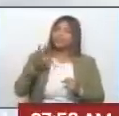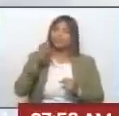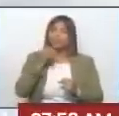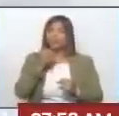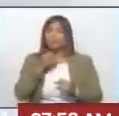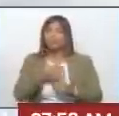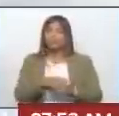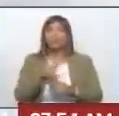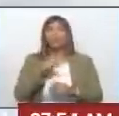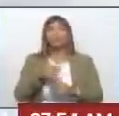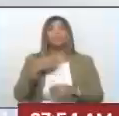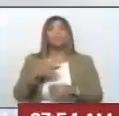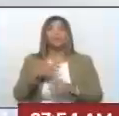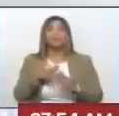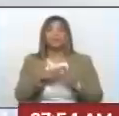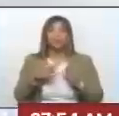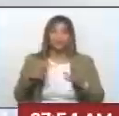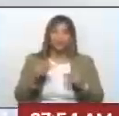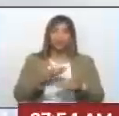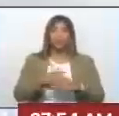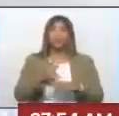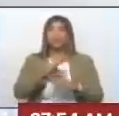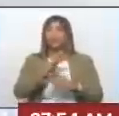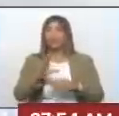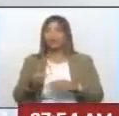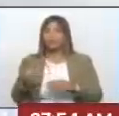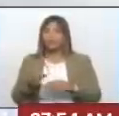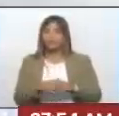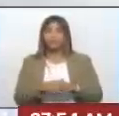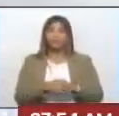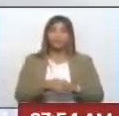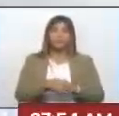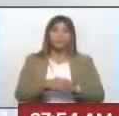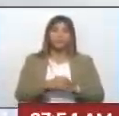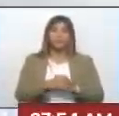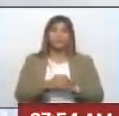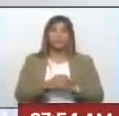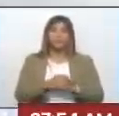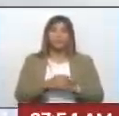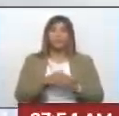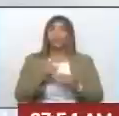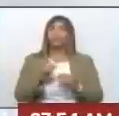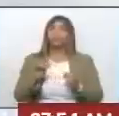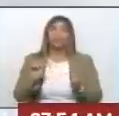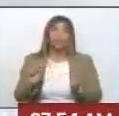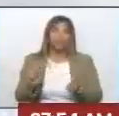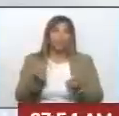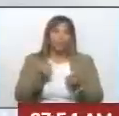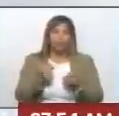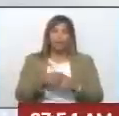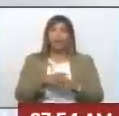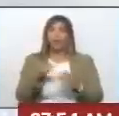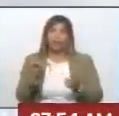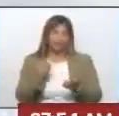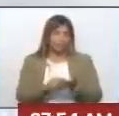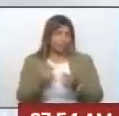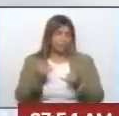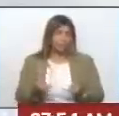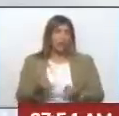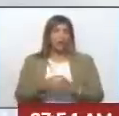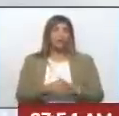alimentos es fundamental, casi toda por el Caribe. Bueno, eso quedó bloqueado de facto. Nosotros hemos